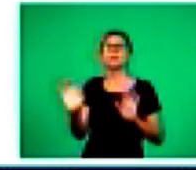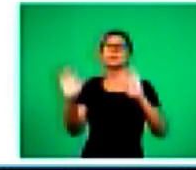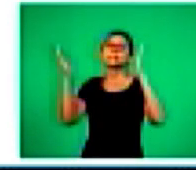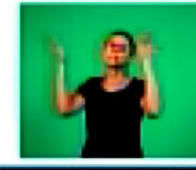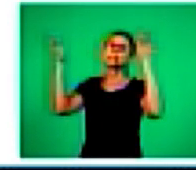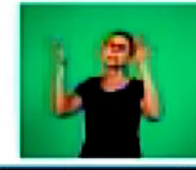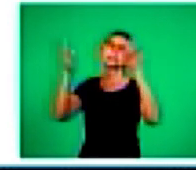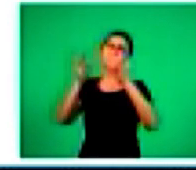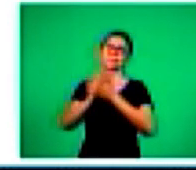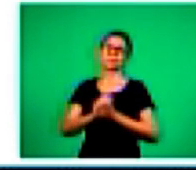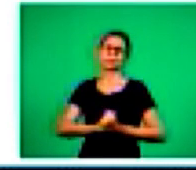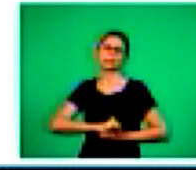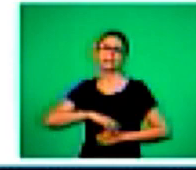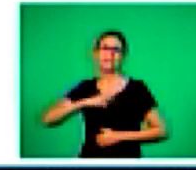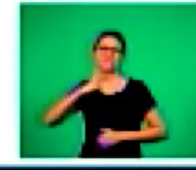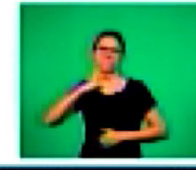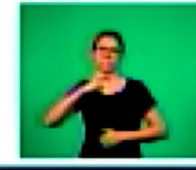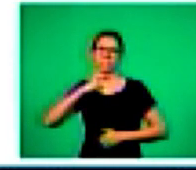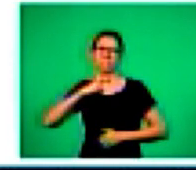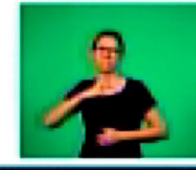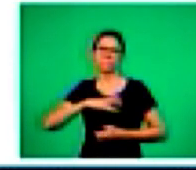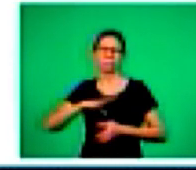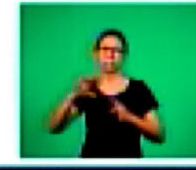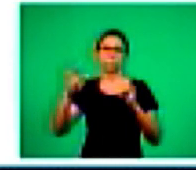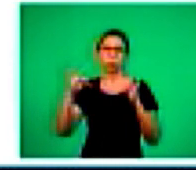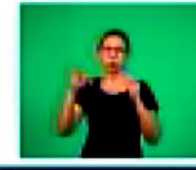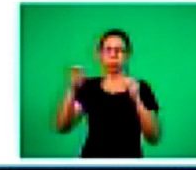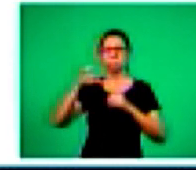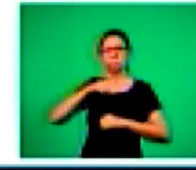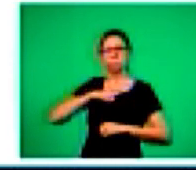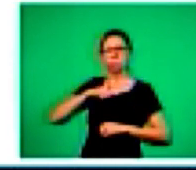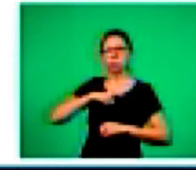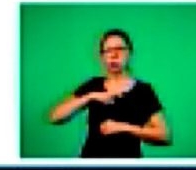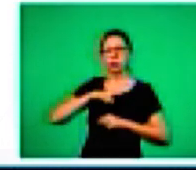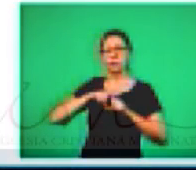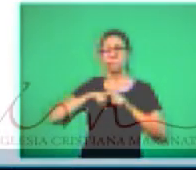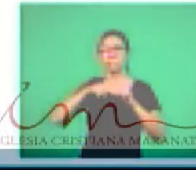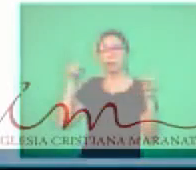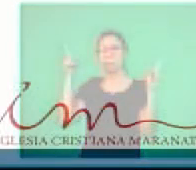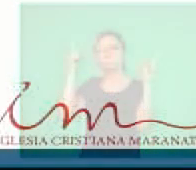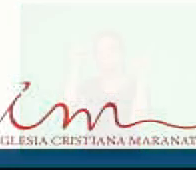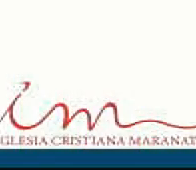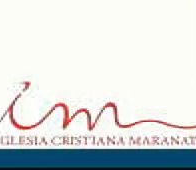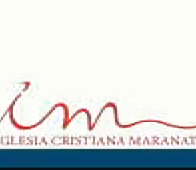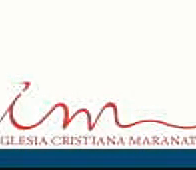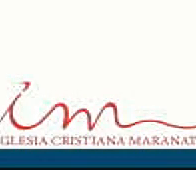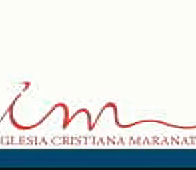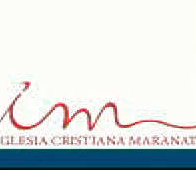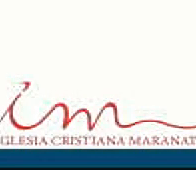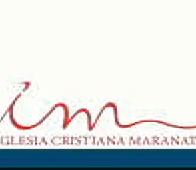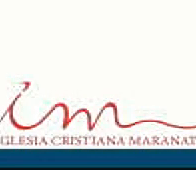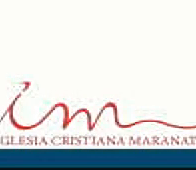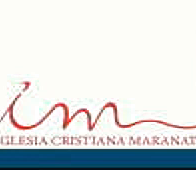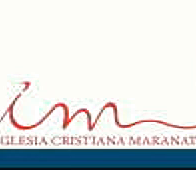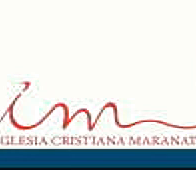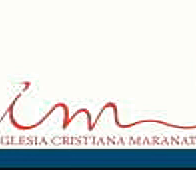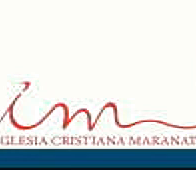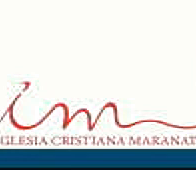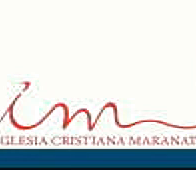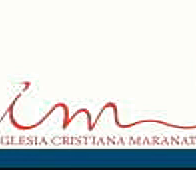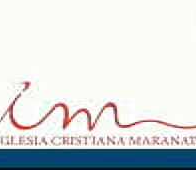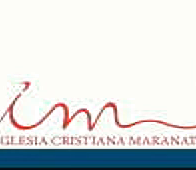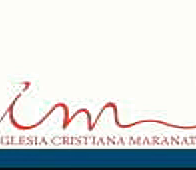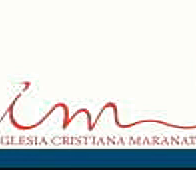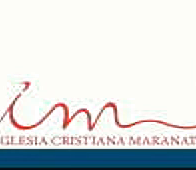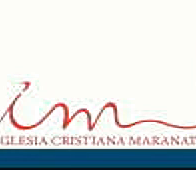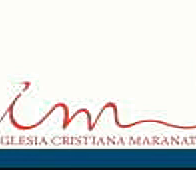pero fueron negligentes luz para la medianoche y las lámparas lo contrario ellas tenían sus lámparas se